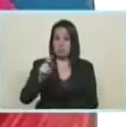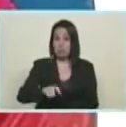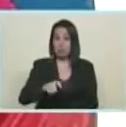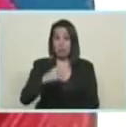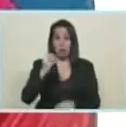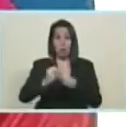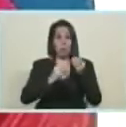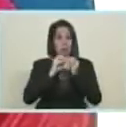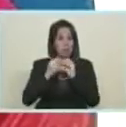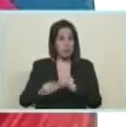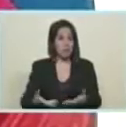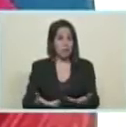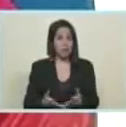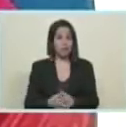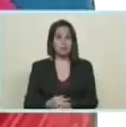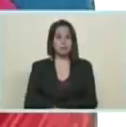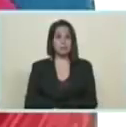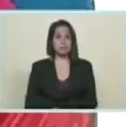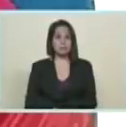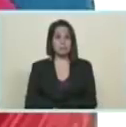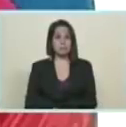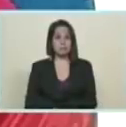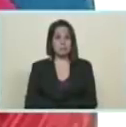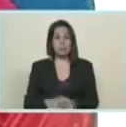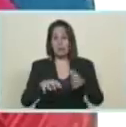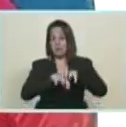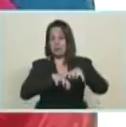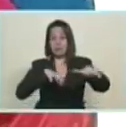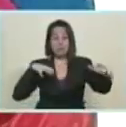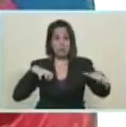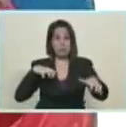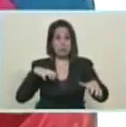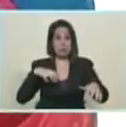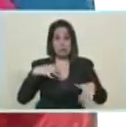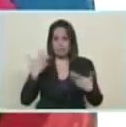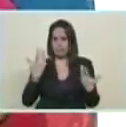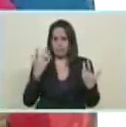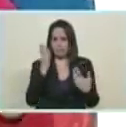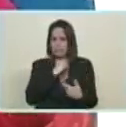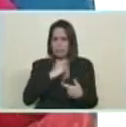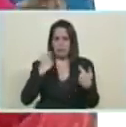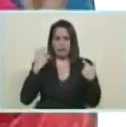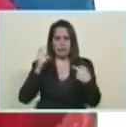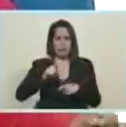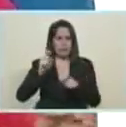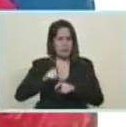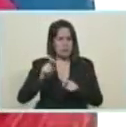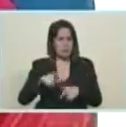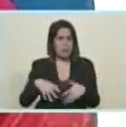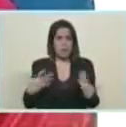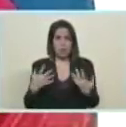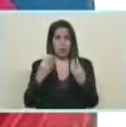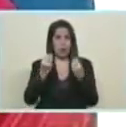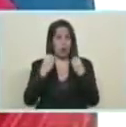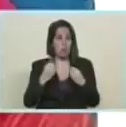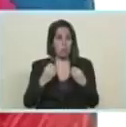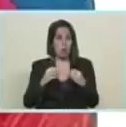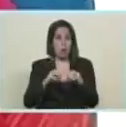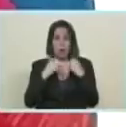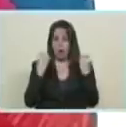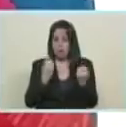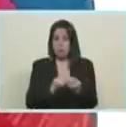operatividad. Y en la gran mayoría contratos innecesarios para la operatividad de la industria.